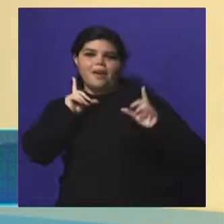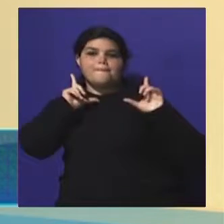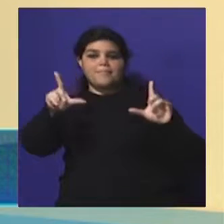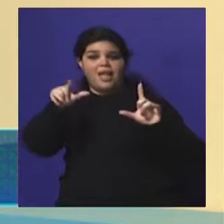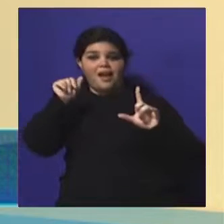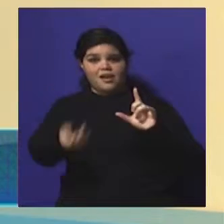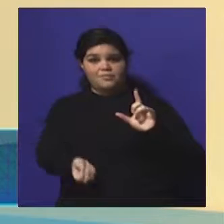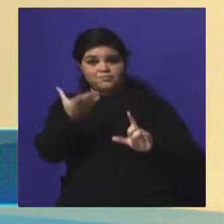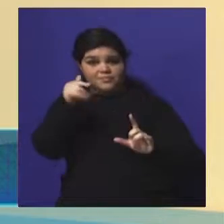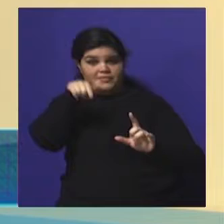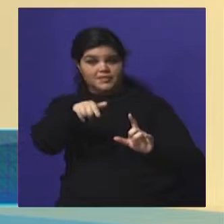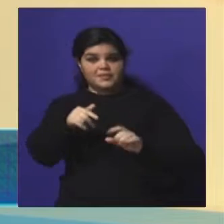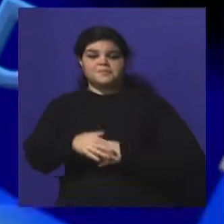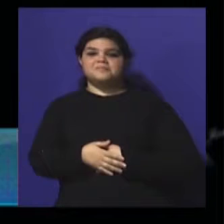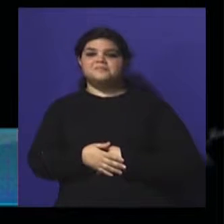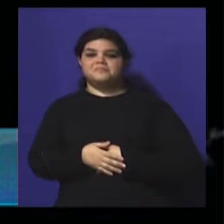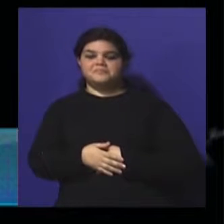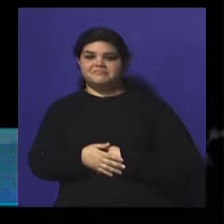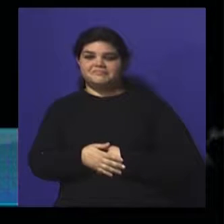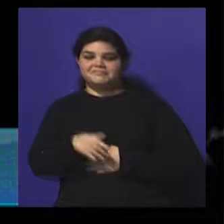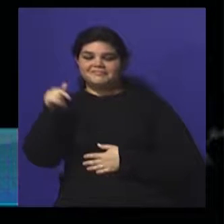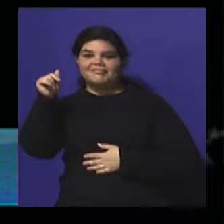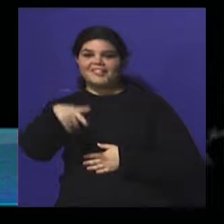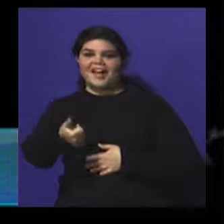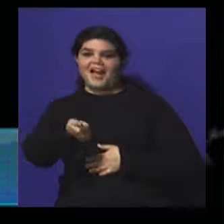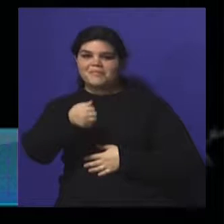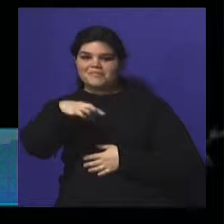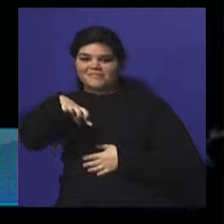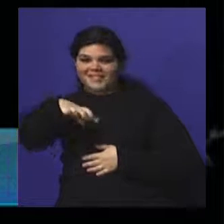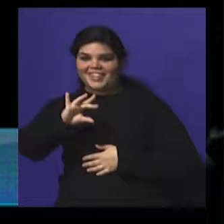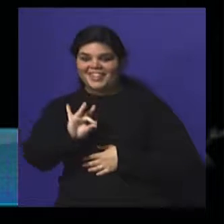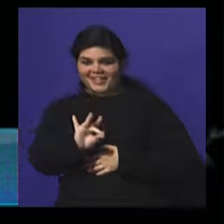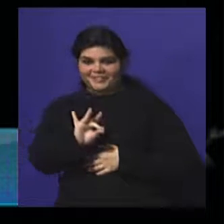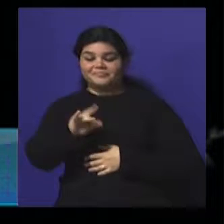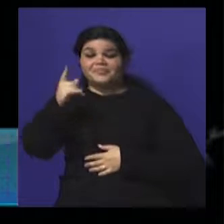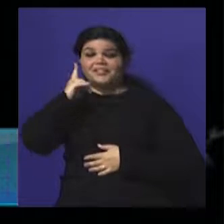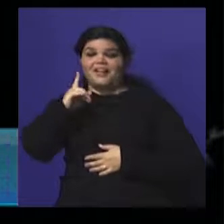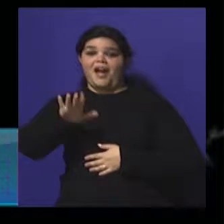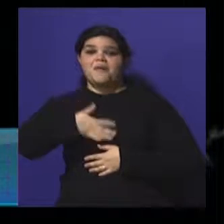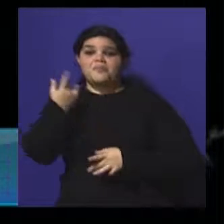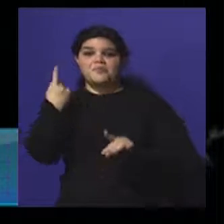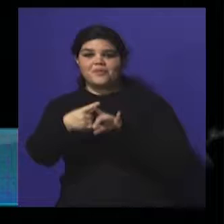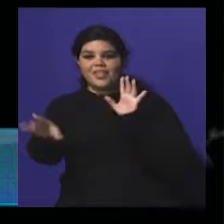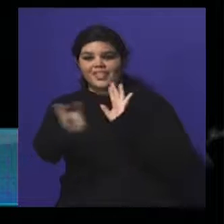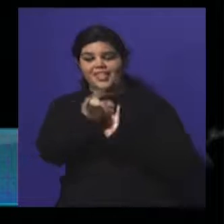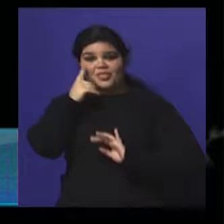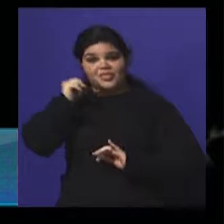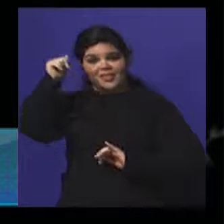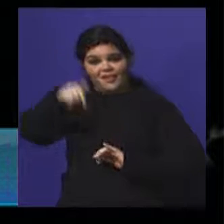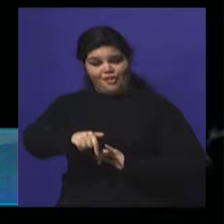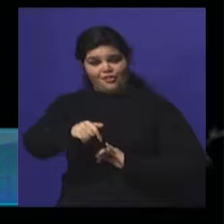presenta esta motivación de nuestro APD de hoy. Bien, el amor por el dato de hoy, el dato en sí mismo es